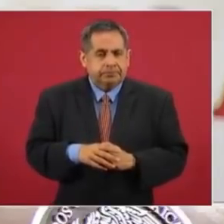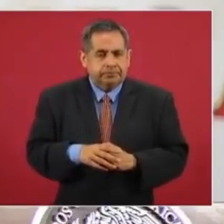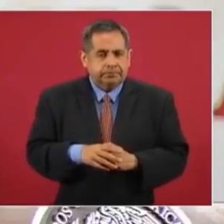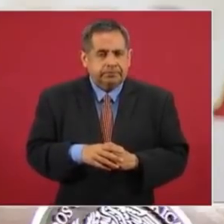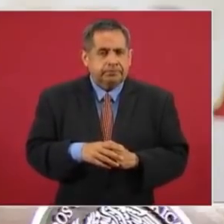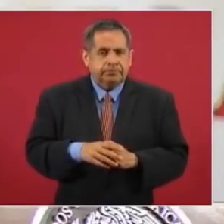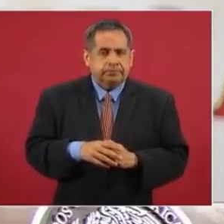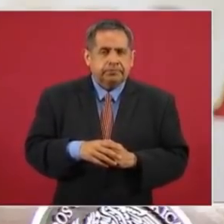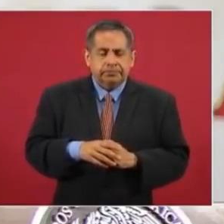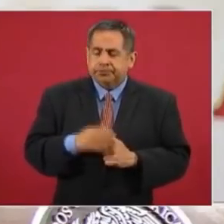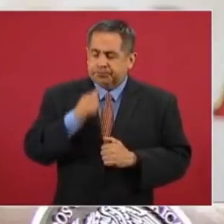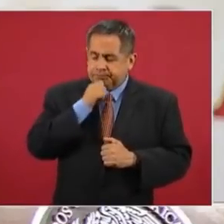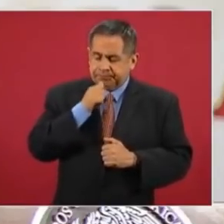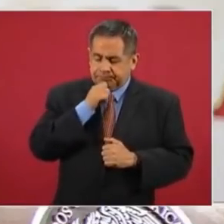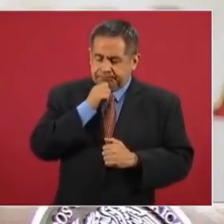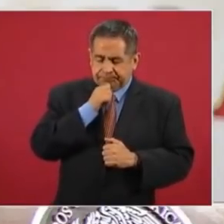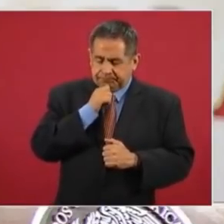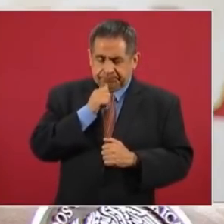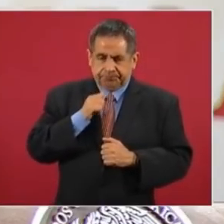no hay